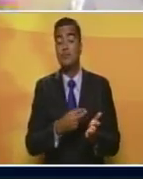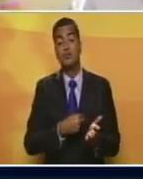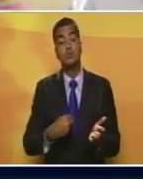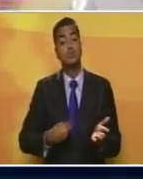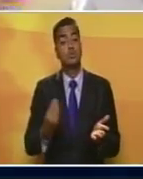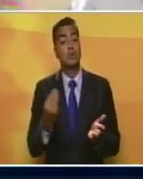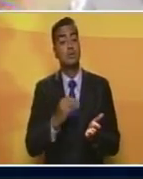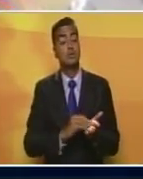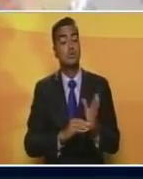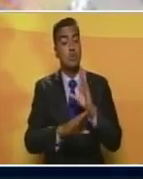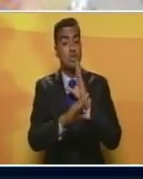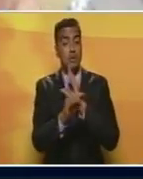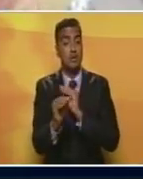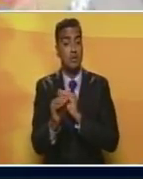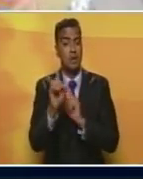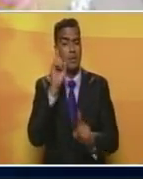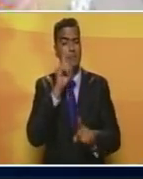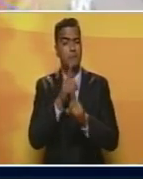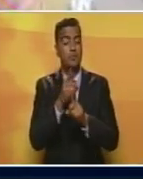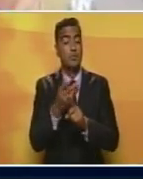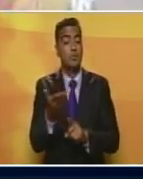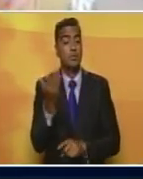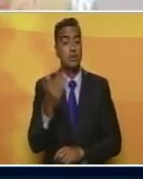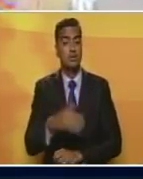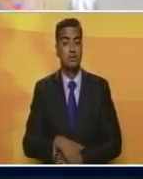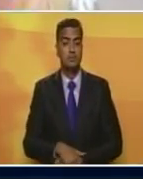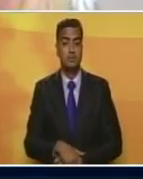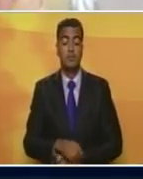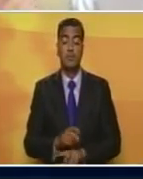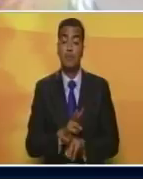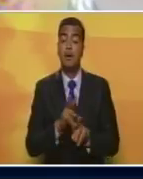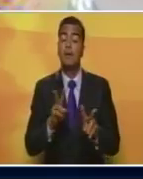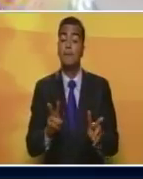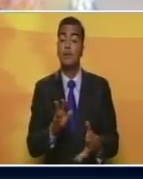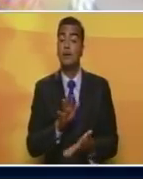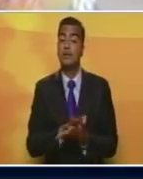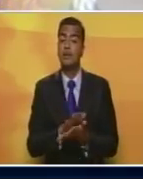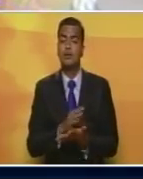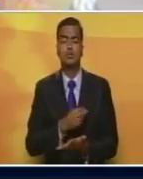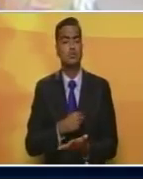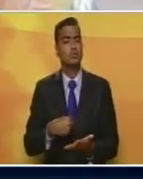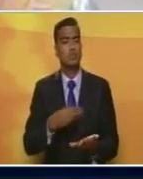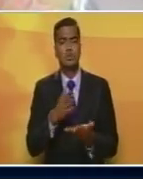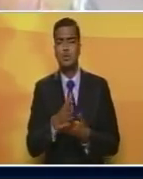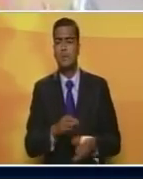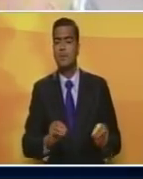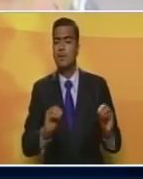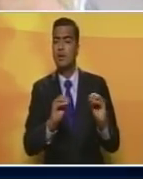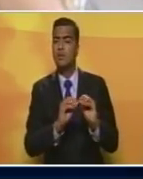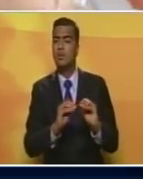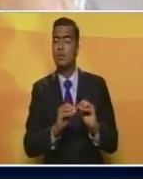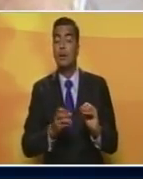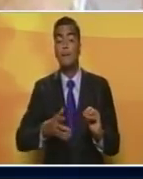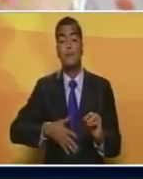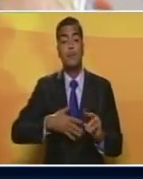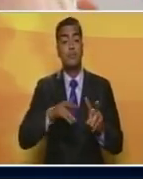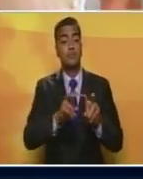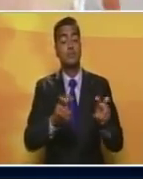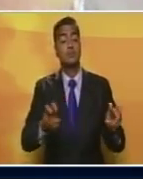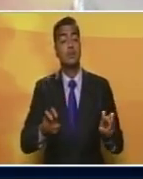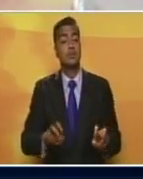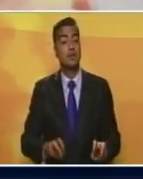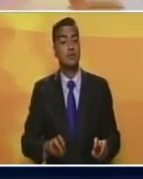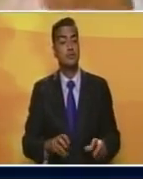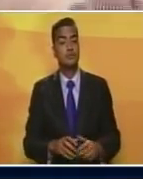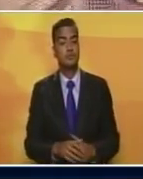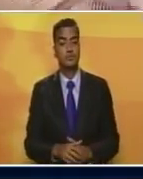relación a la mesa de negociación establecida en República Dominicana con la oposición, Prieto dijo que esta arrojará resultados positivos